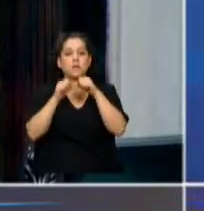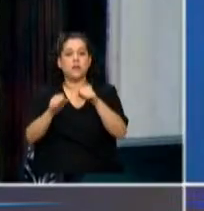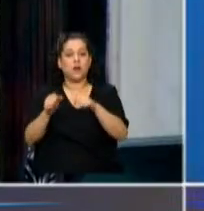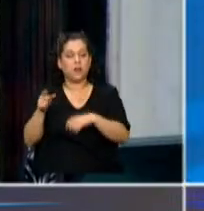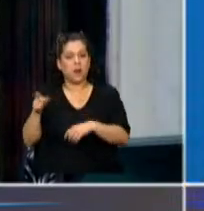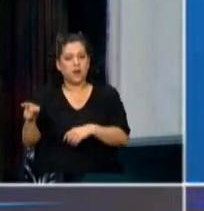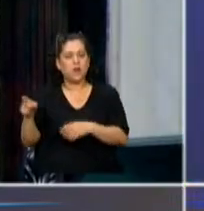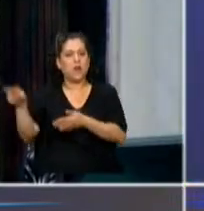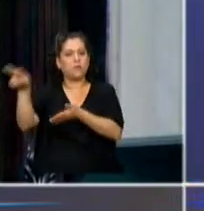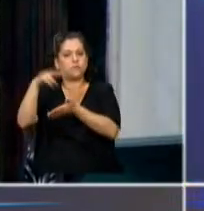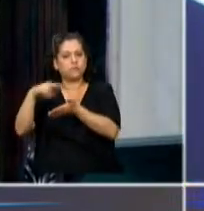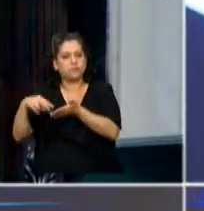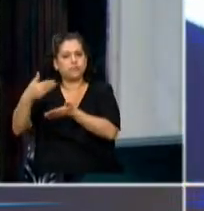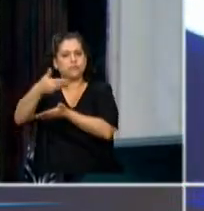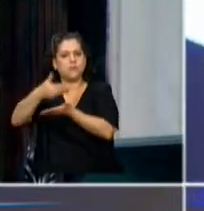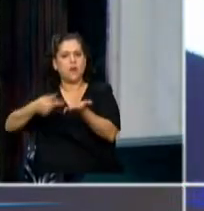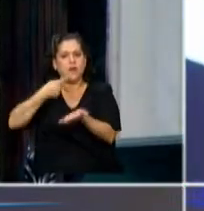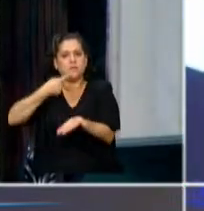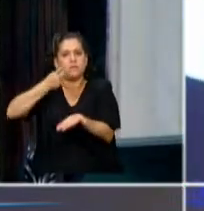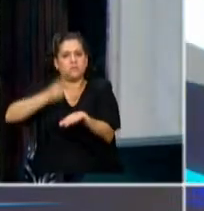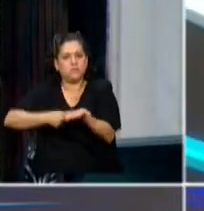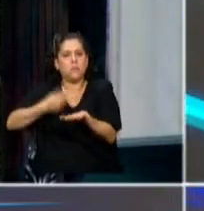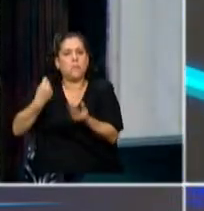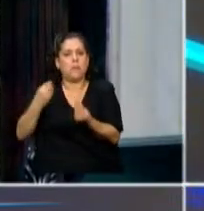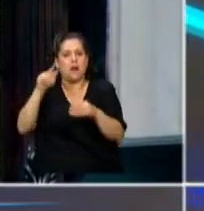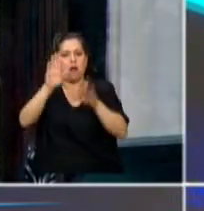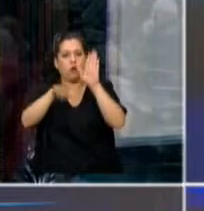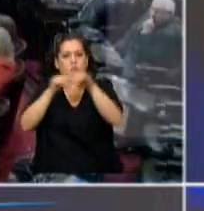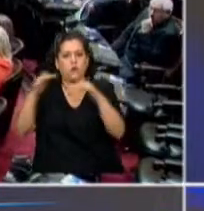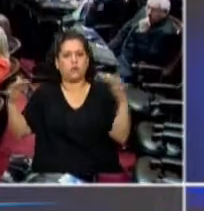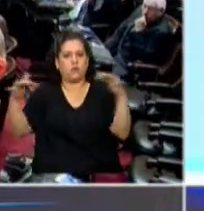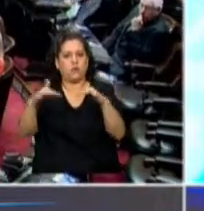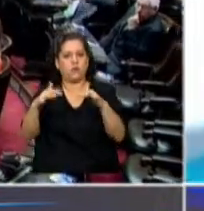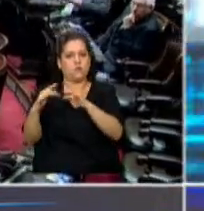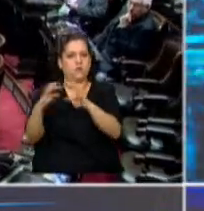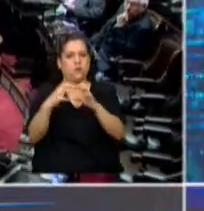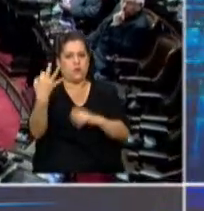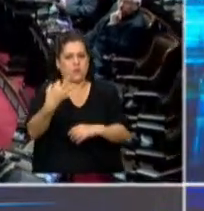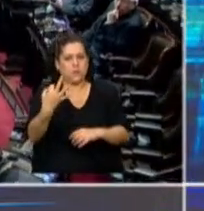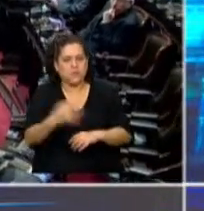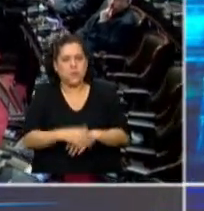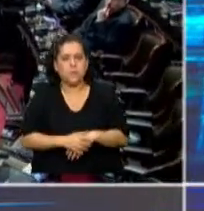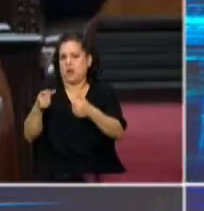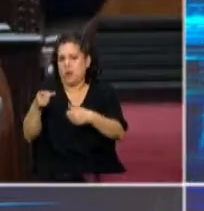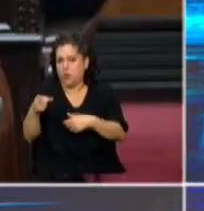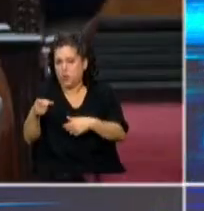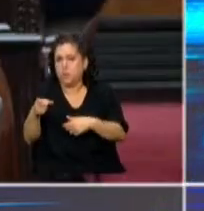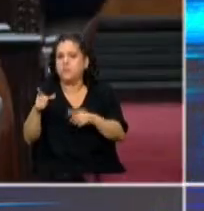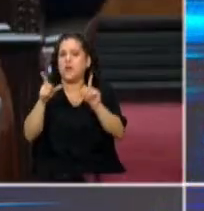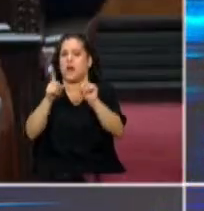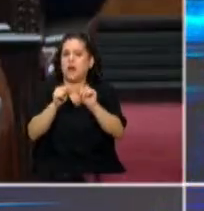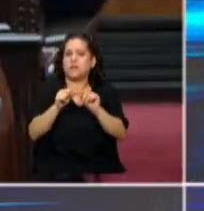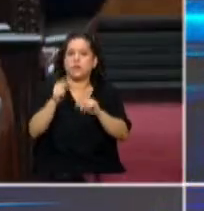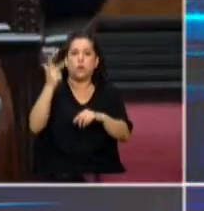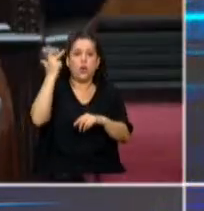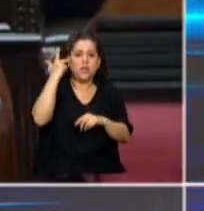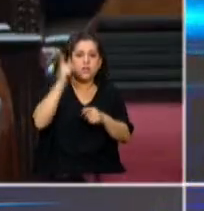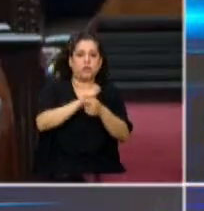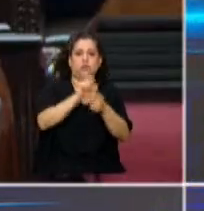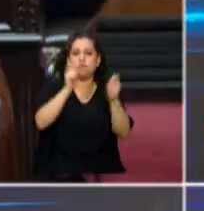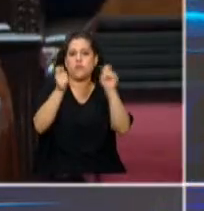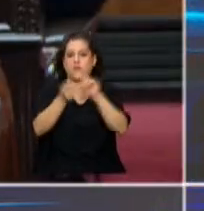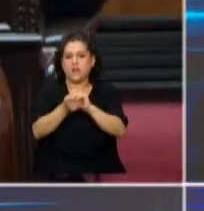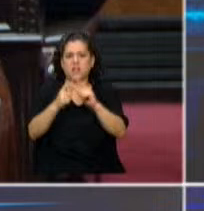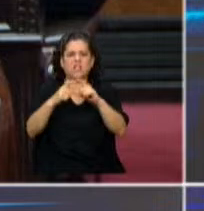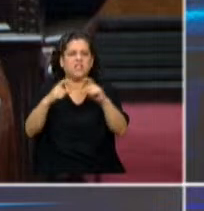¿qué va a pasar ahora? ¿Qué pasa ahora? ¿Por qué? Salió de forma afirmativa ese pedido de apartamiento de reglamento, se sumó el tema y después se leyeron las